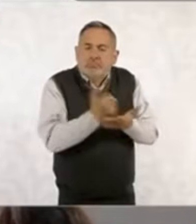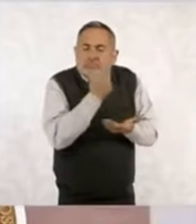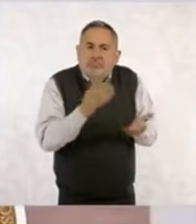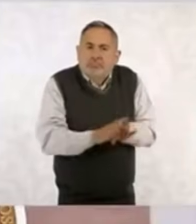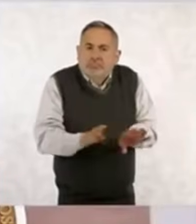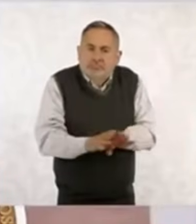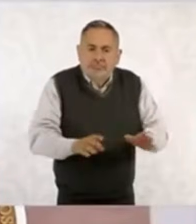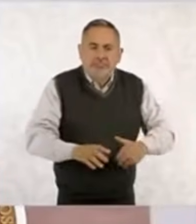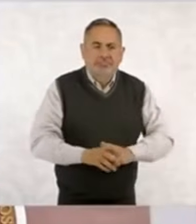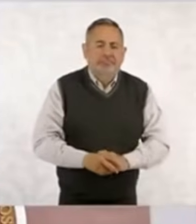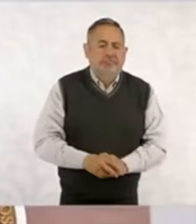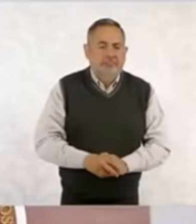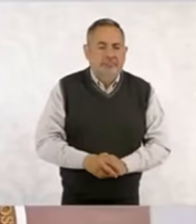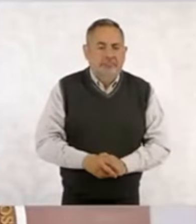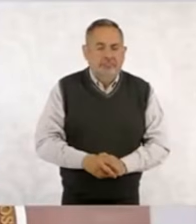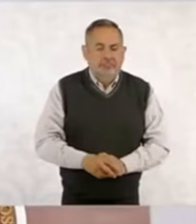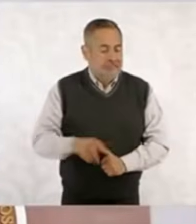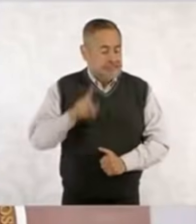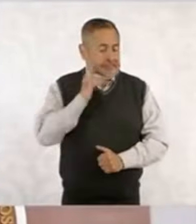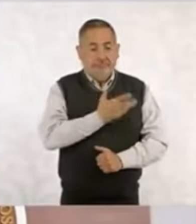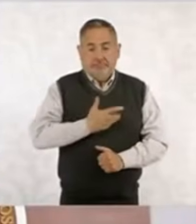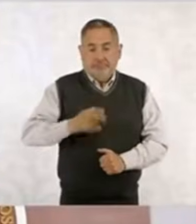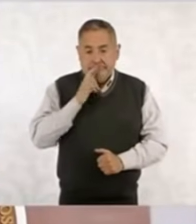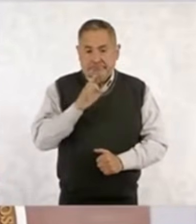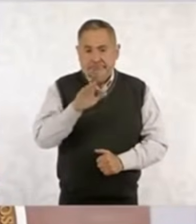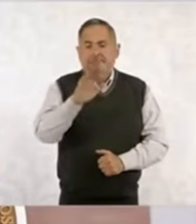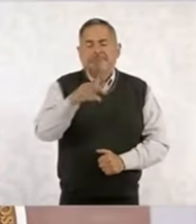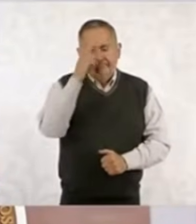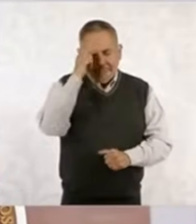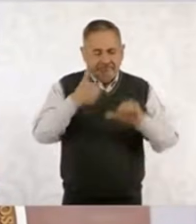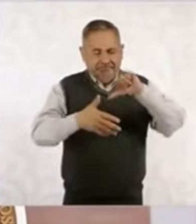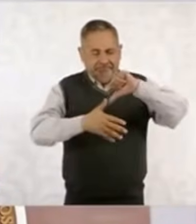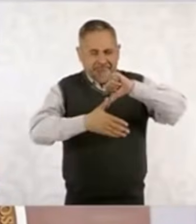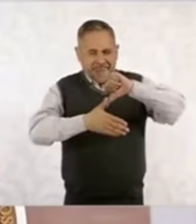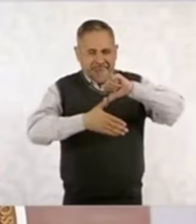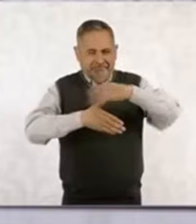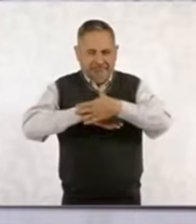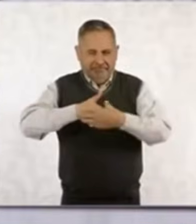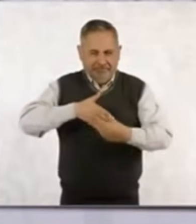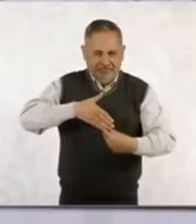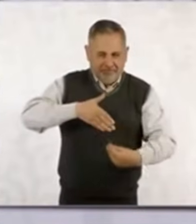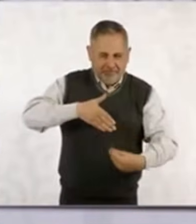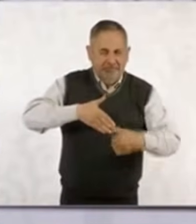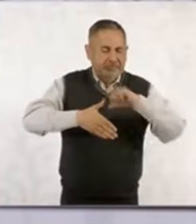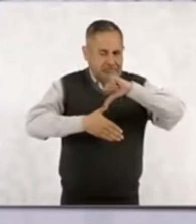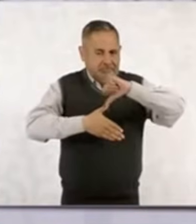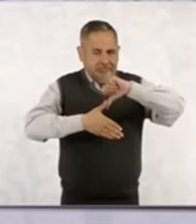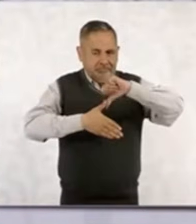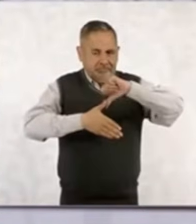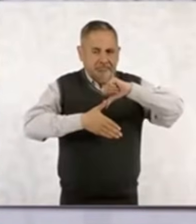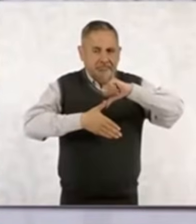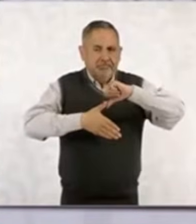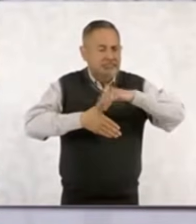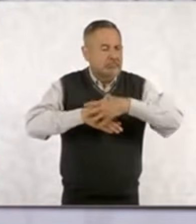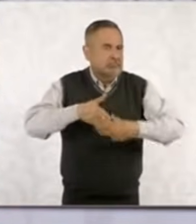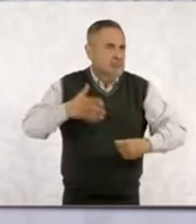La época de los 70s en el cono sur, particularmente del